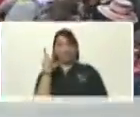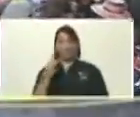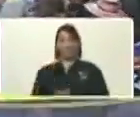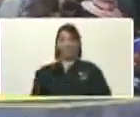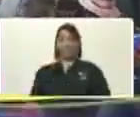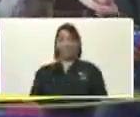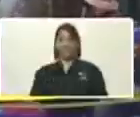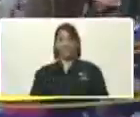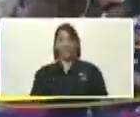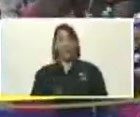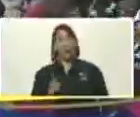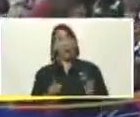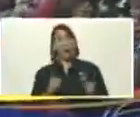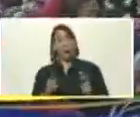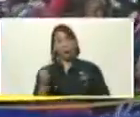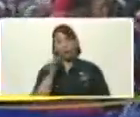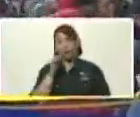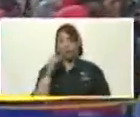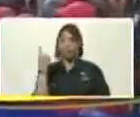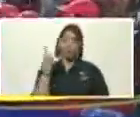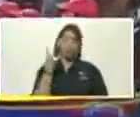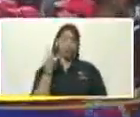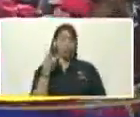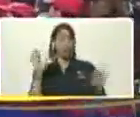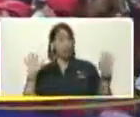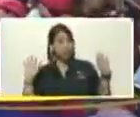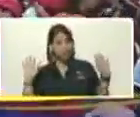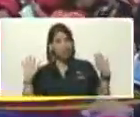Algún biche se están metiendo, compadre.